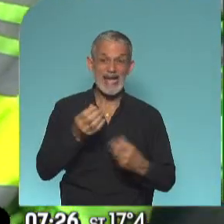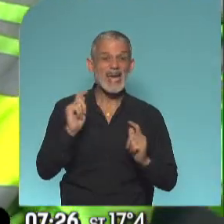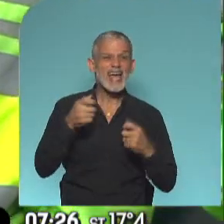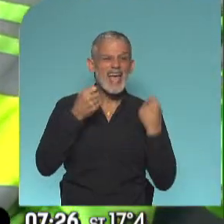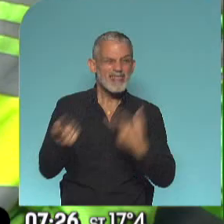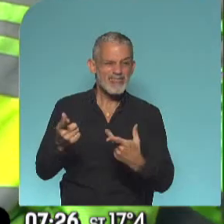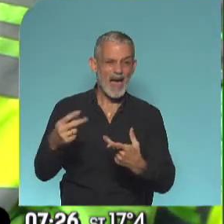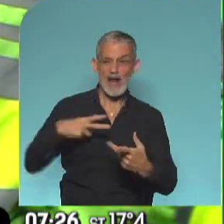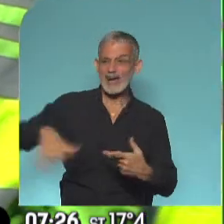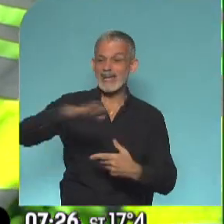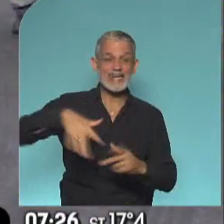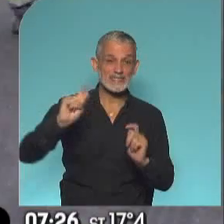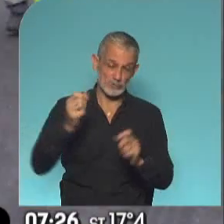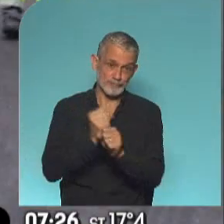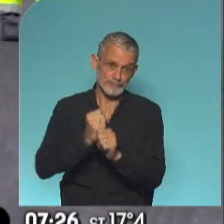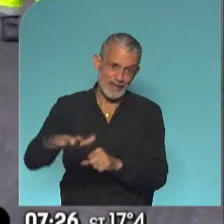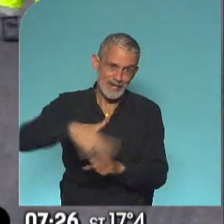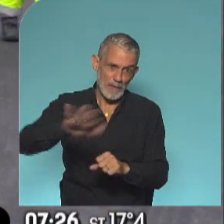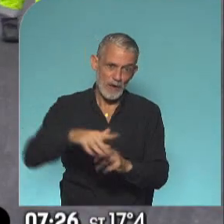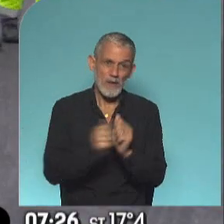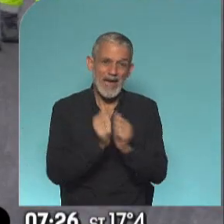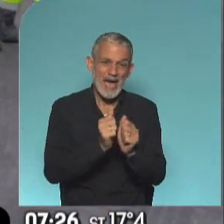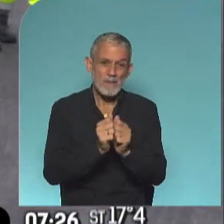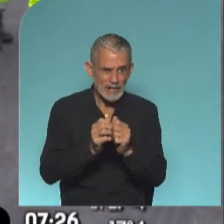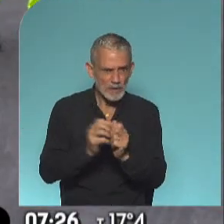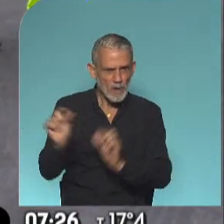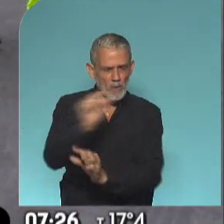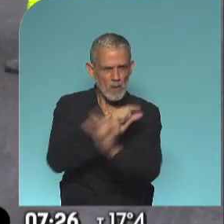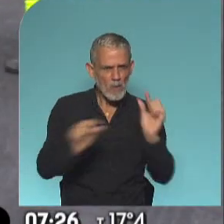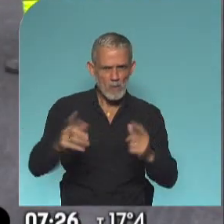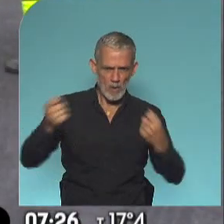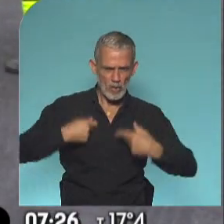y quien genera la riqueza de la tierra somos los trabajadores, porque la empresa no compartirla un poco con quien la genera.